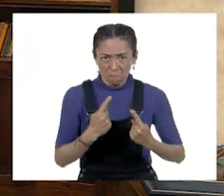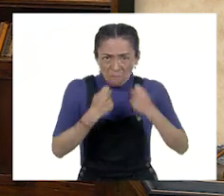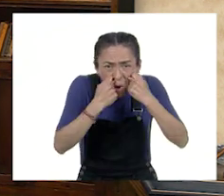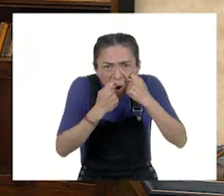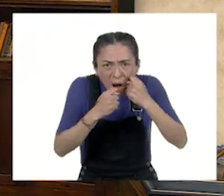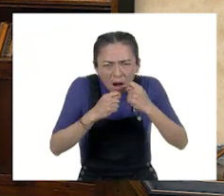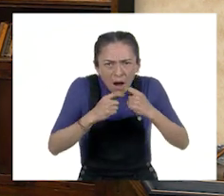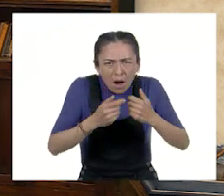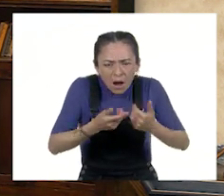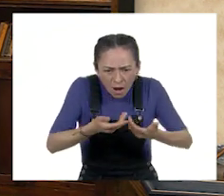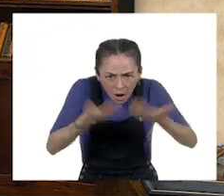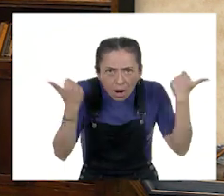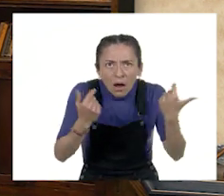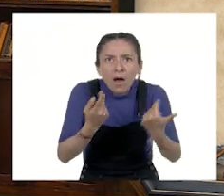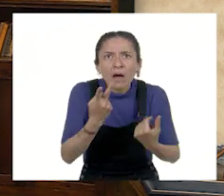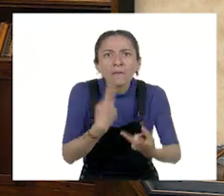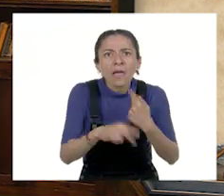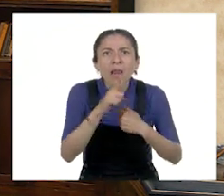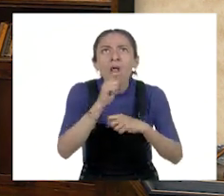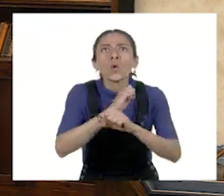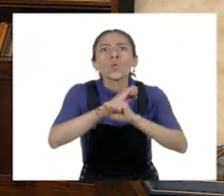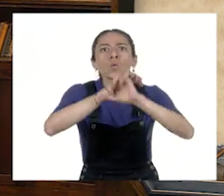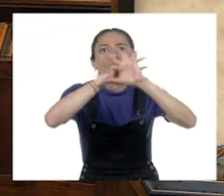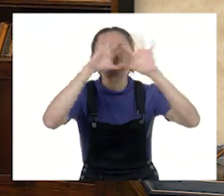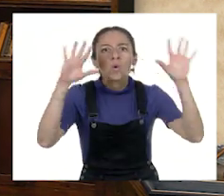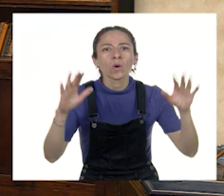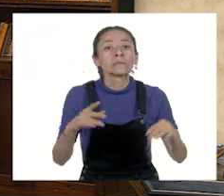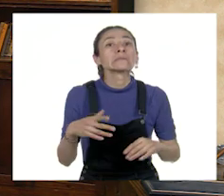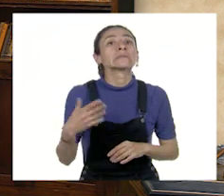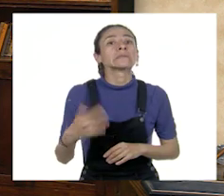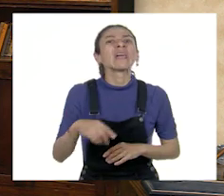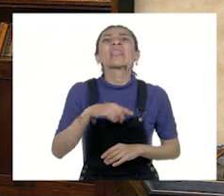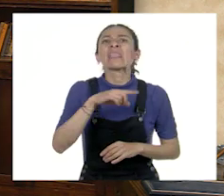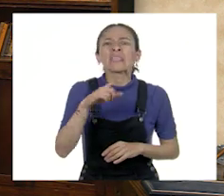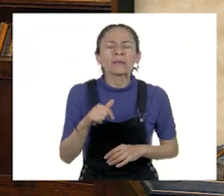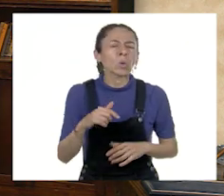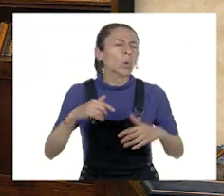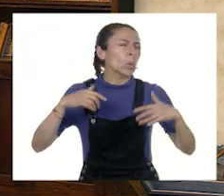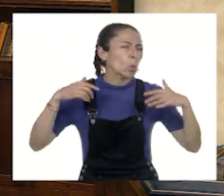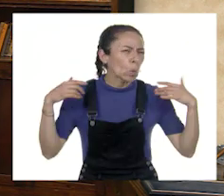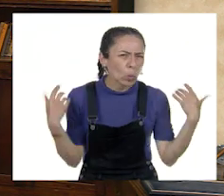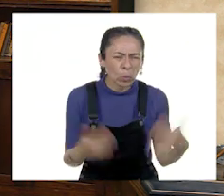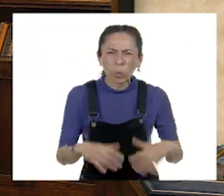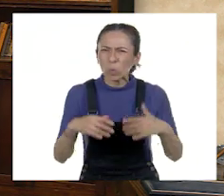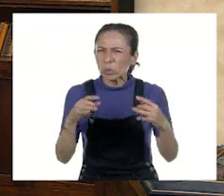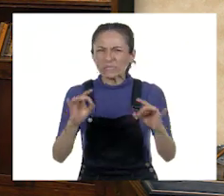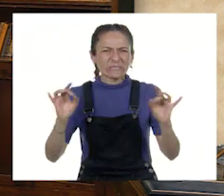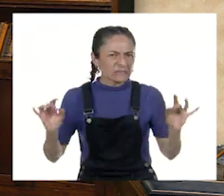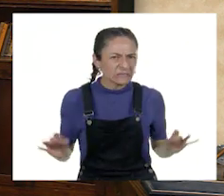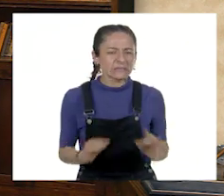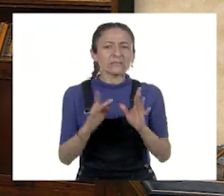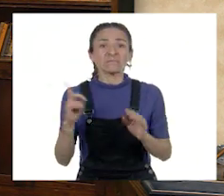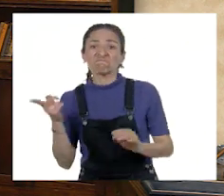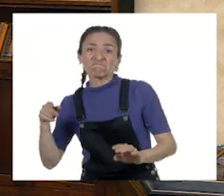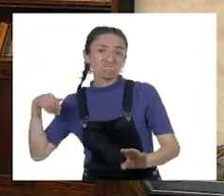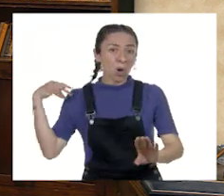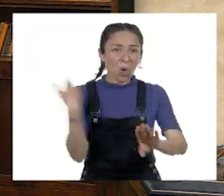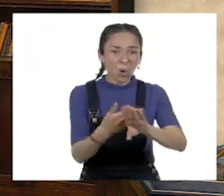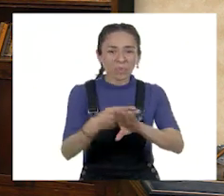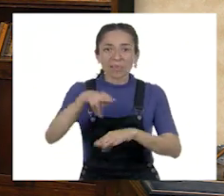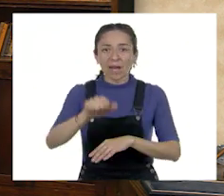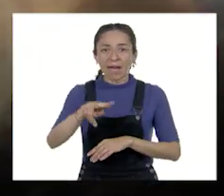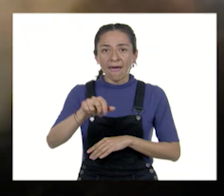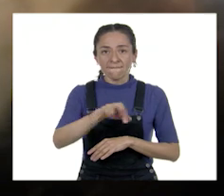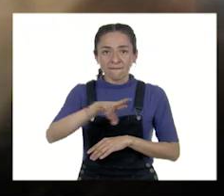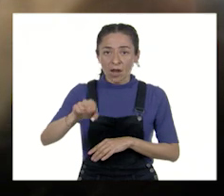¿Qué tal, eh? Pero de pronto, ¡zas! Que viene el moquetazo y que le dice al diputado Navarro: